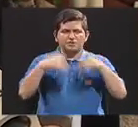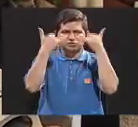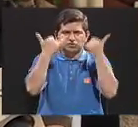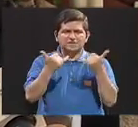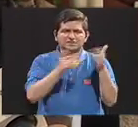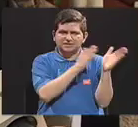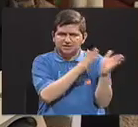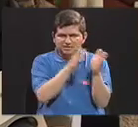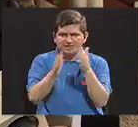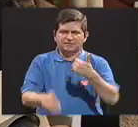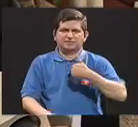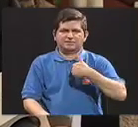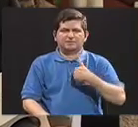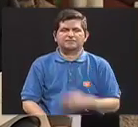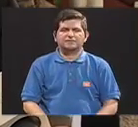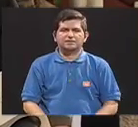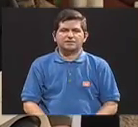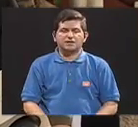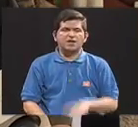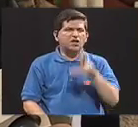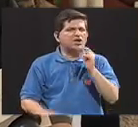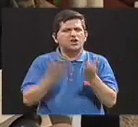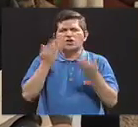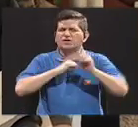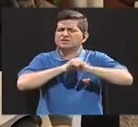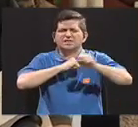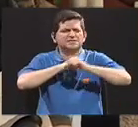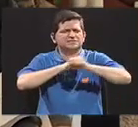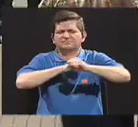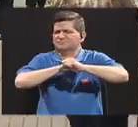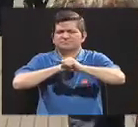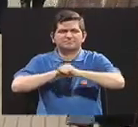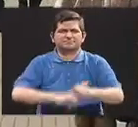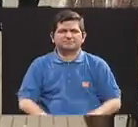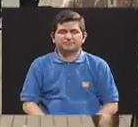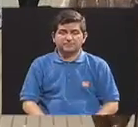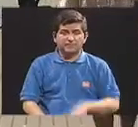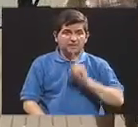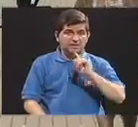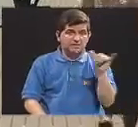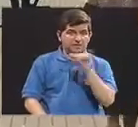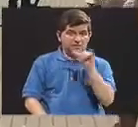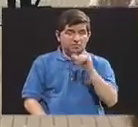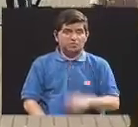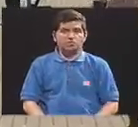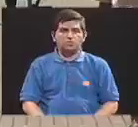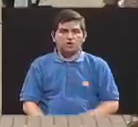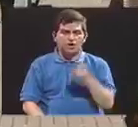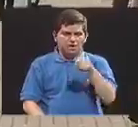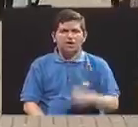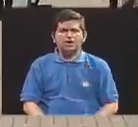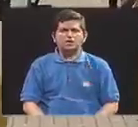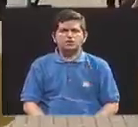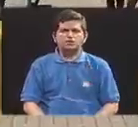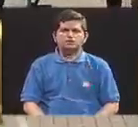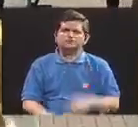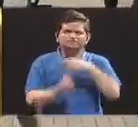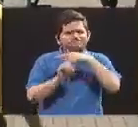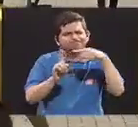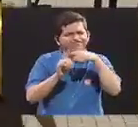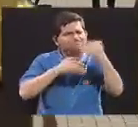personas que ya están organizadas y y no en campañas publicitarias indicó también que van a pasos